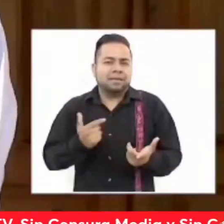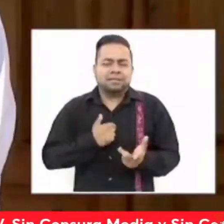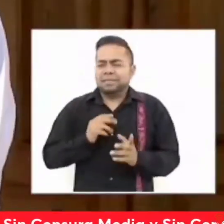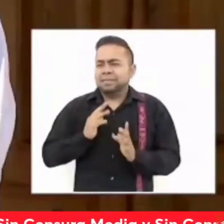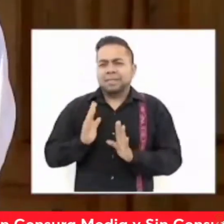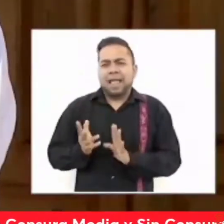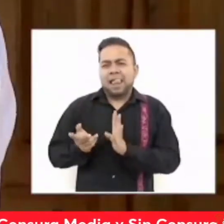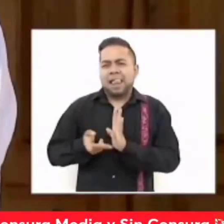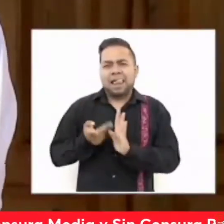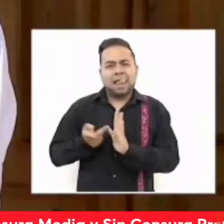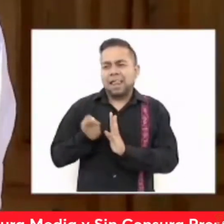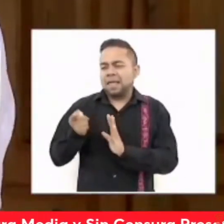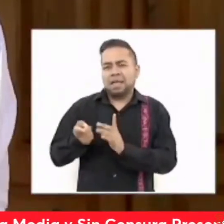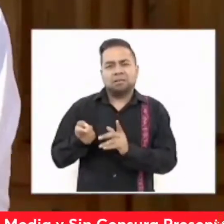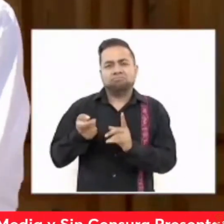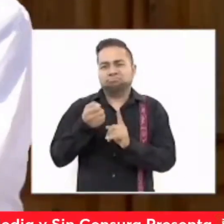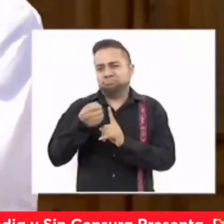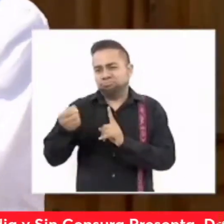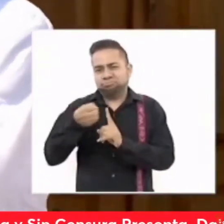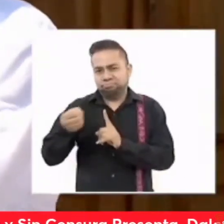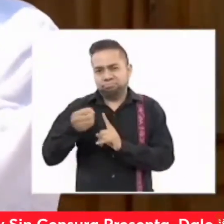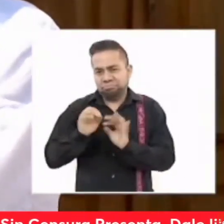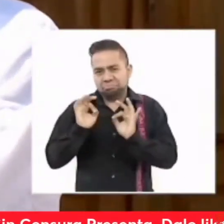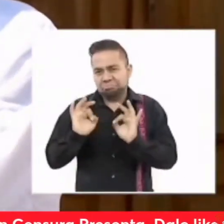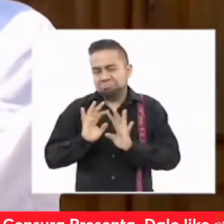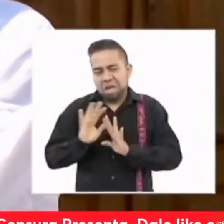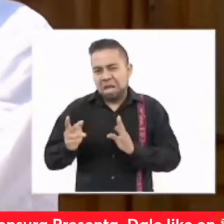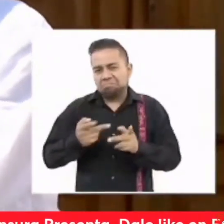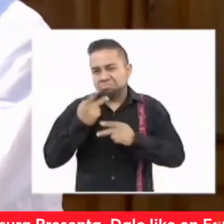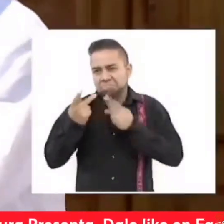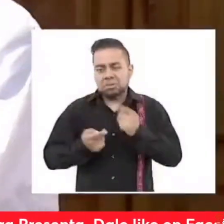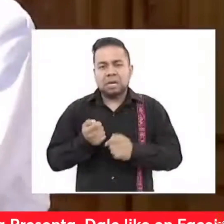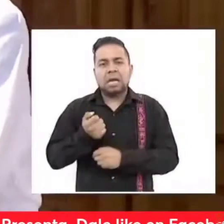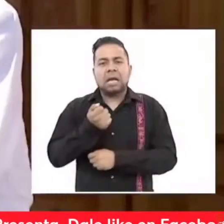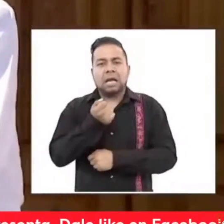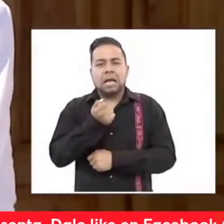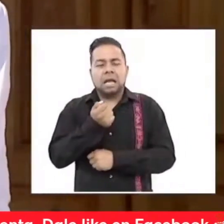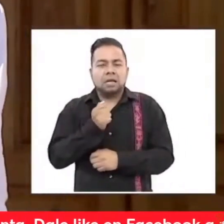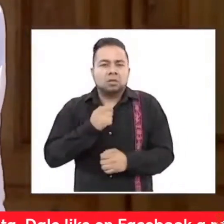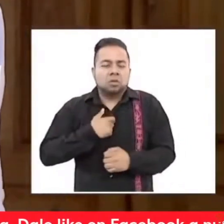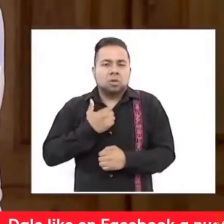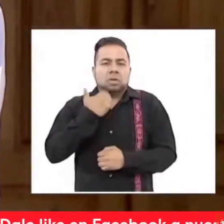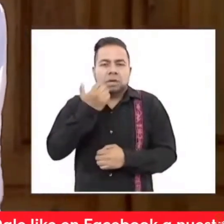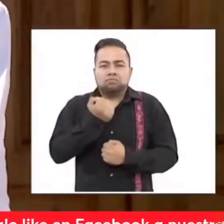todo, solo algunos datos